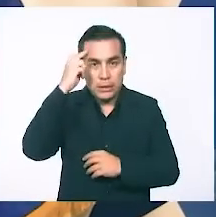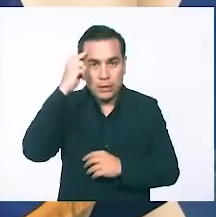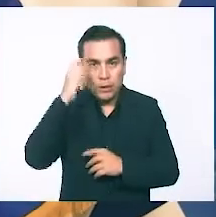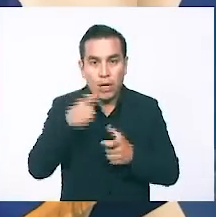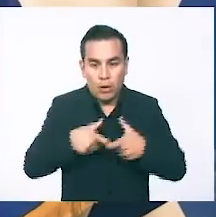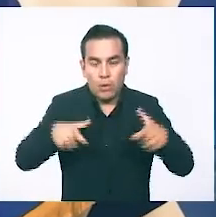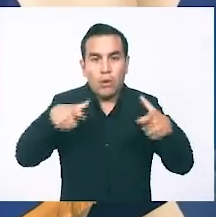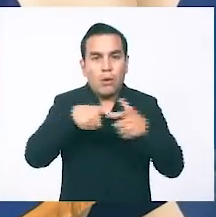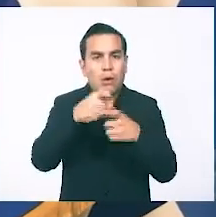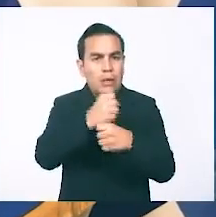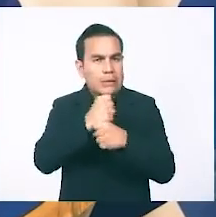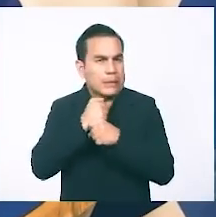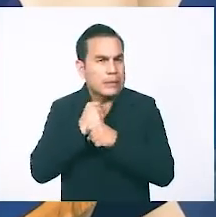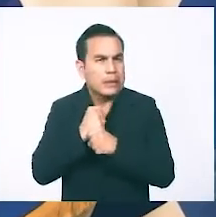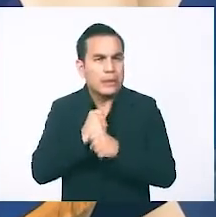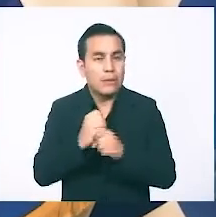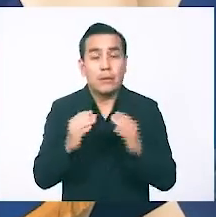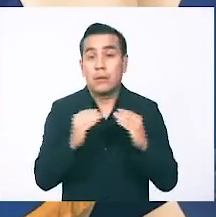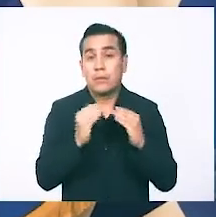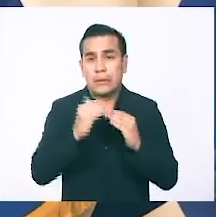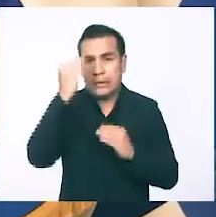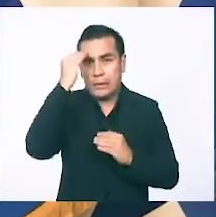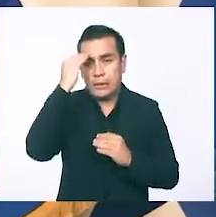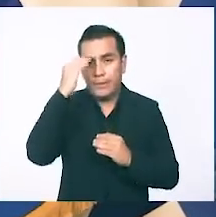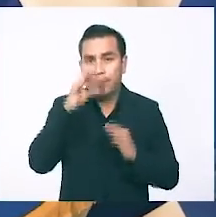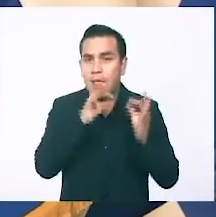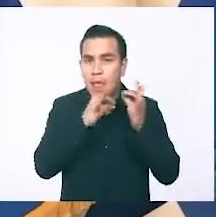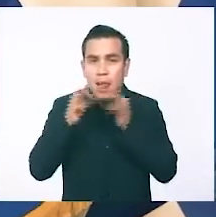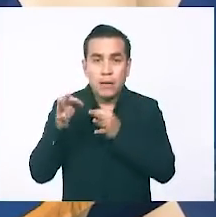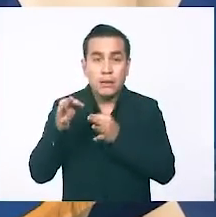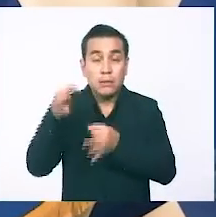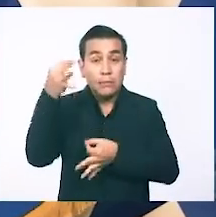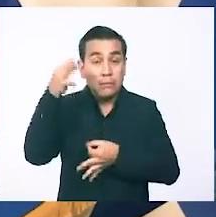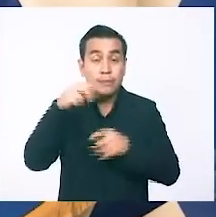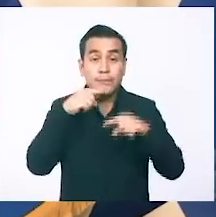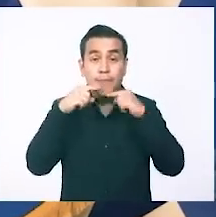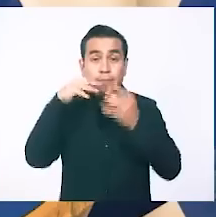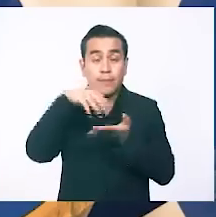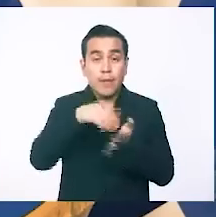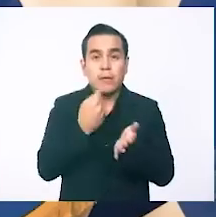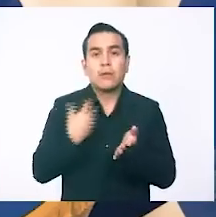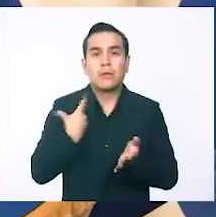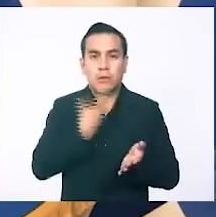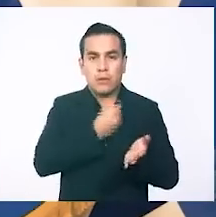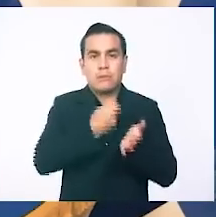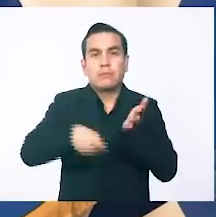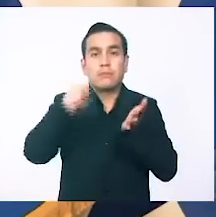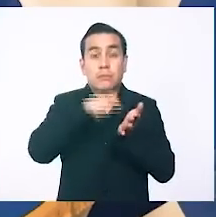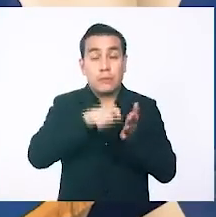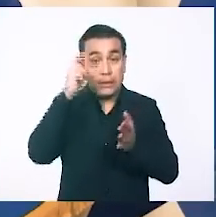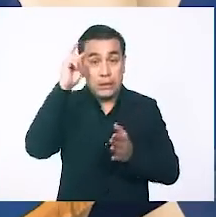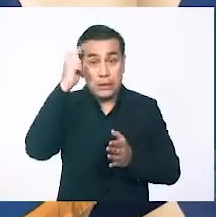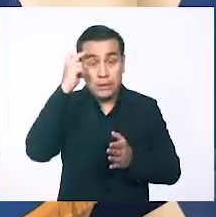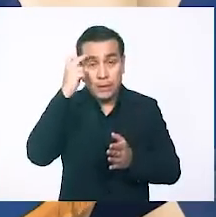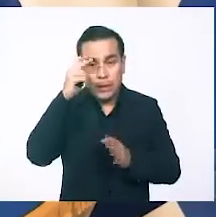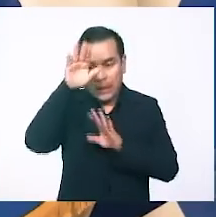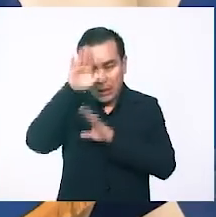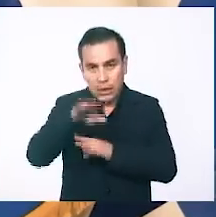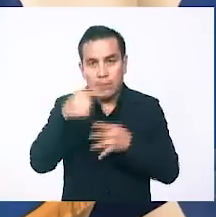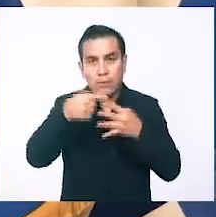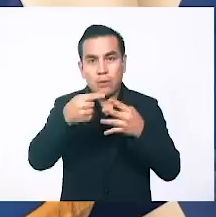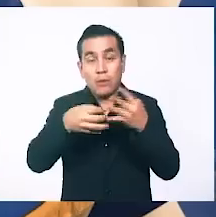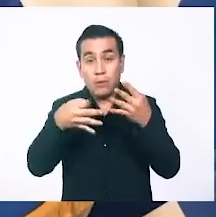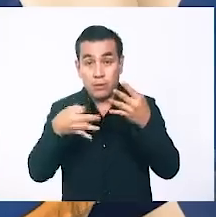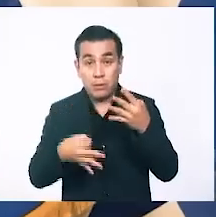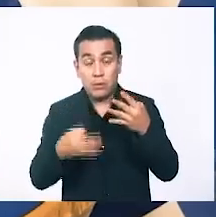seguridad, sabemos que hay una carta democrática de las cuales somos firmantes. No, claro, estamos sujetos incluso a la justicia